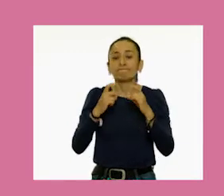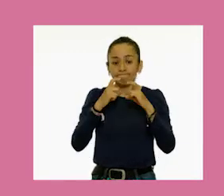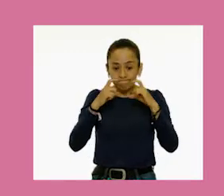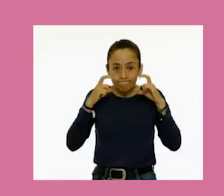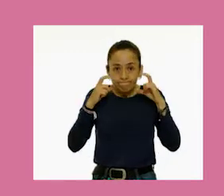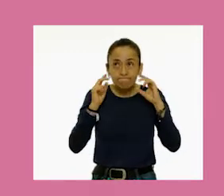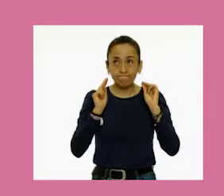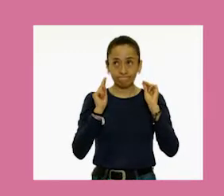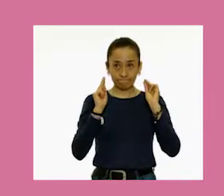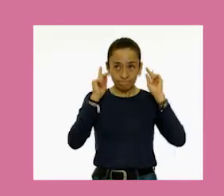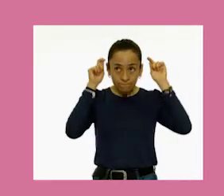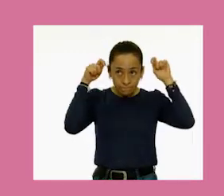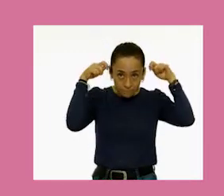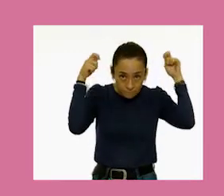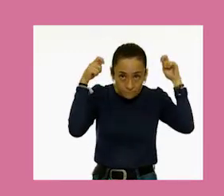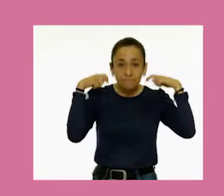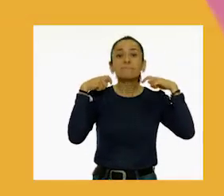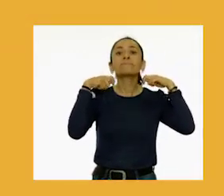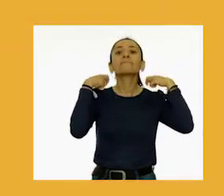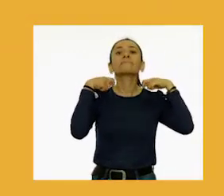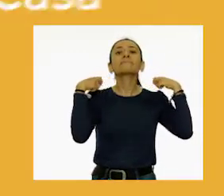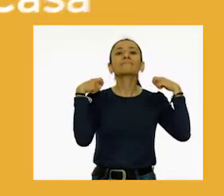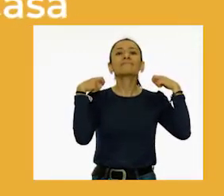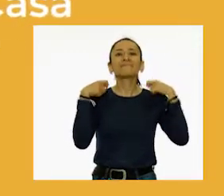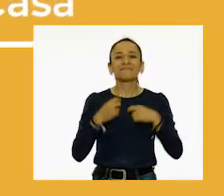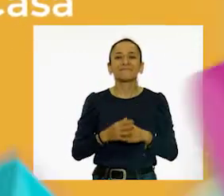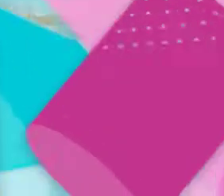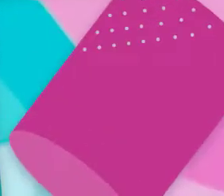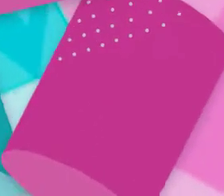tu cabeza y alrededor de tu cuello.